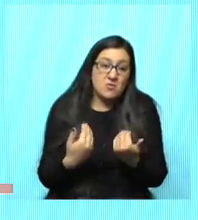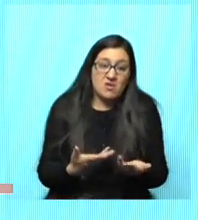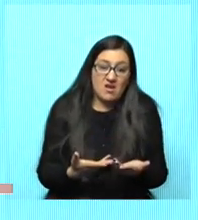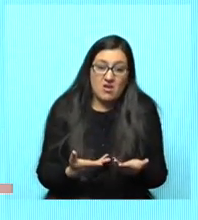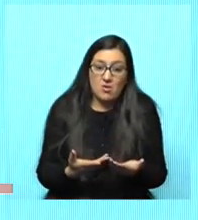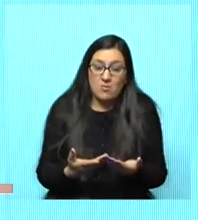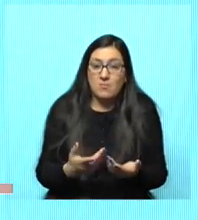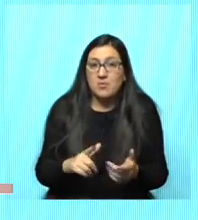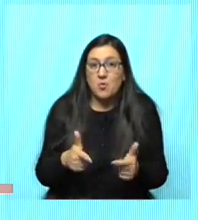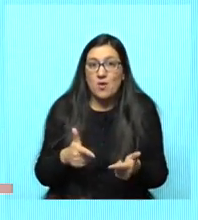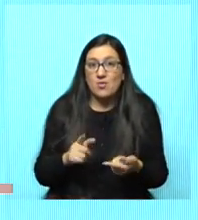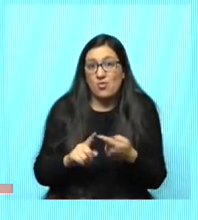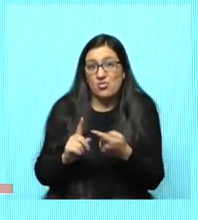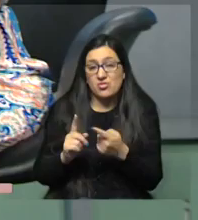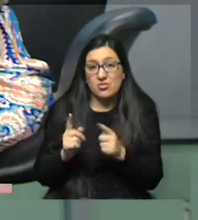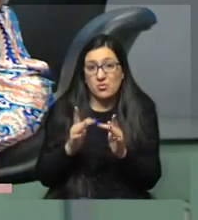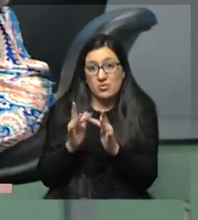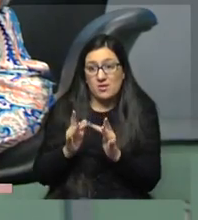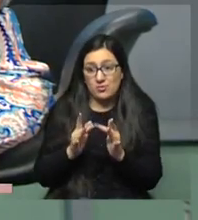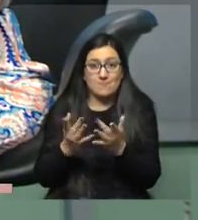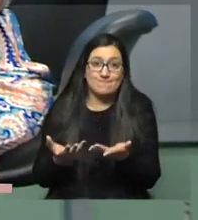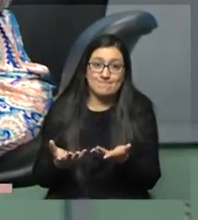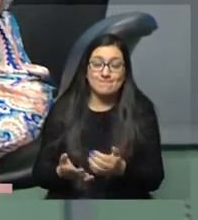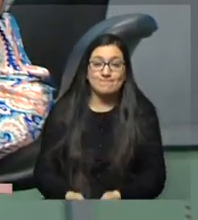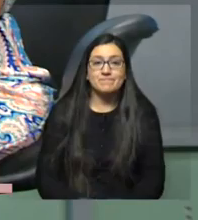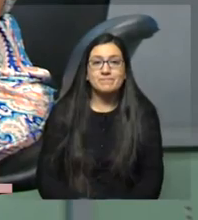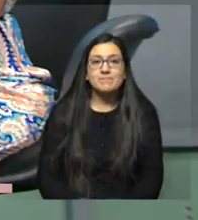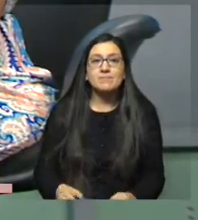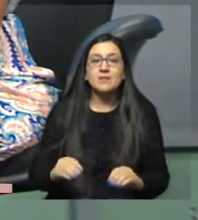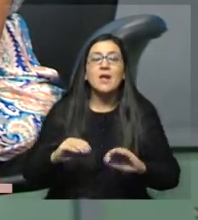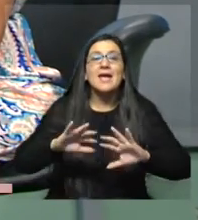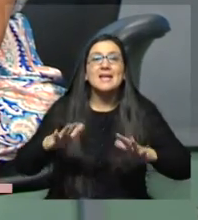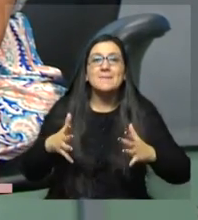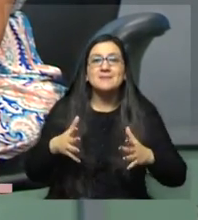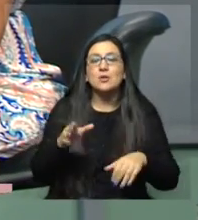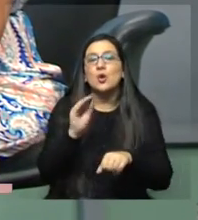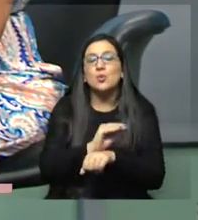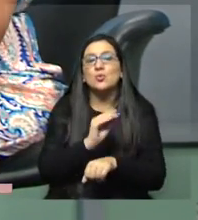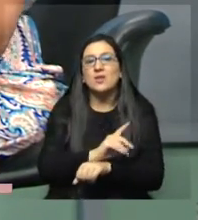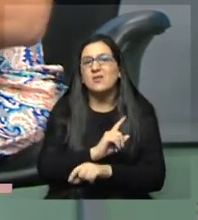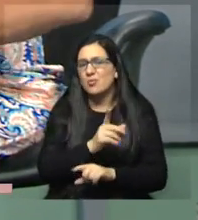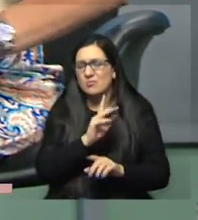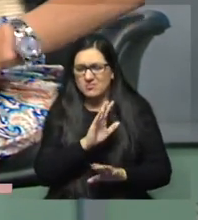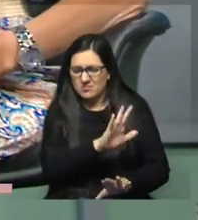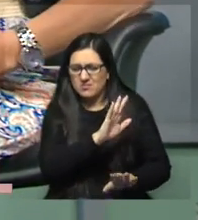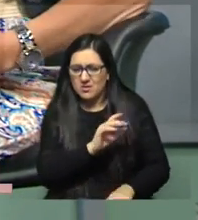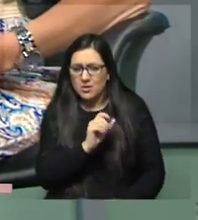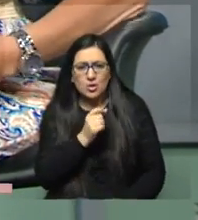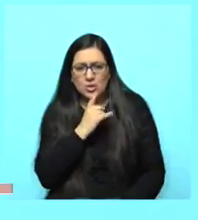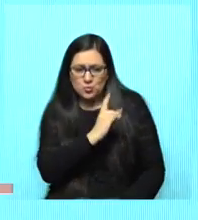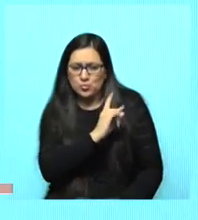poquito este tipo de cosas. ¿Qué pasa con la cultura del no te metas? ¿Cómo se le pelea eso? Es una